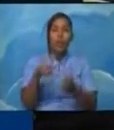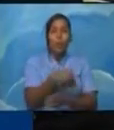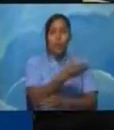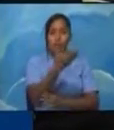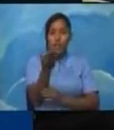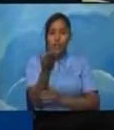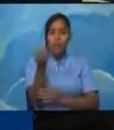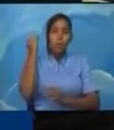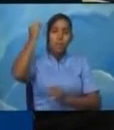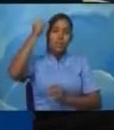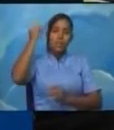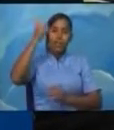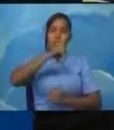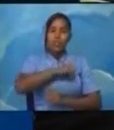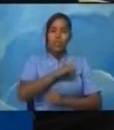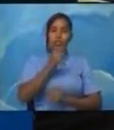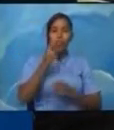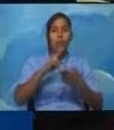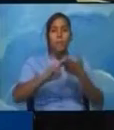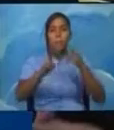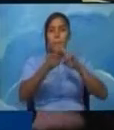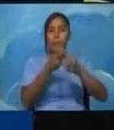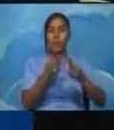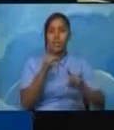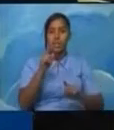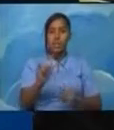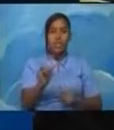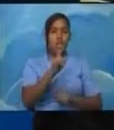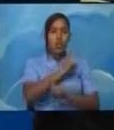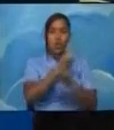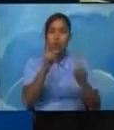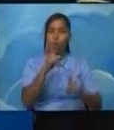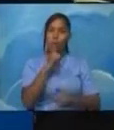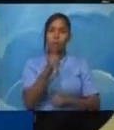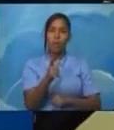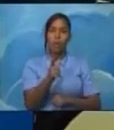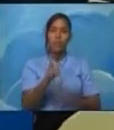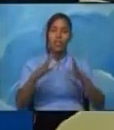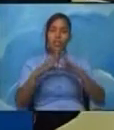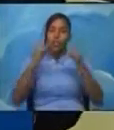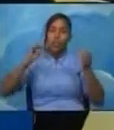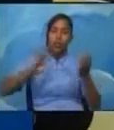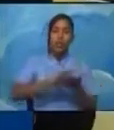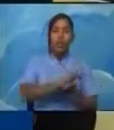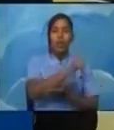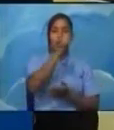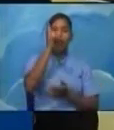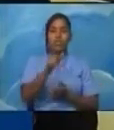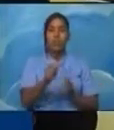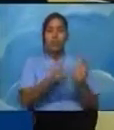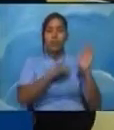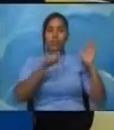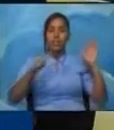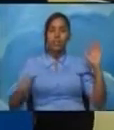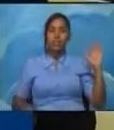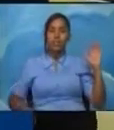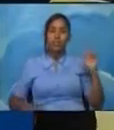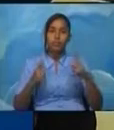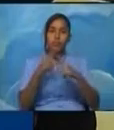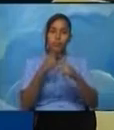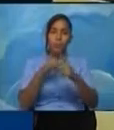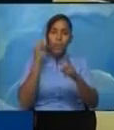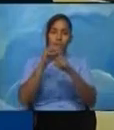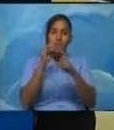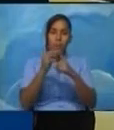vosotros, pensamiento de paz y no de mal. La gloria sea para el Señor. Y esto nos llama y nos